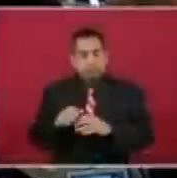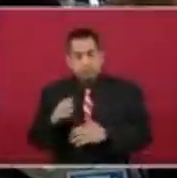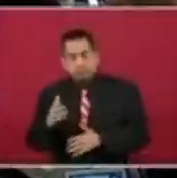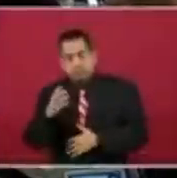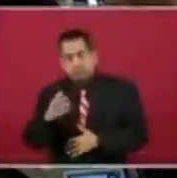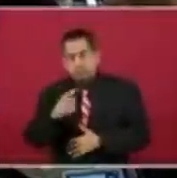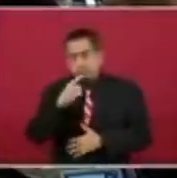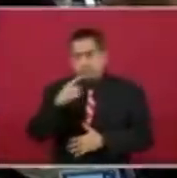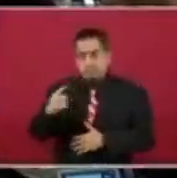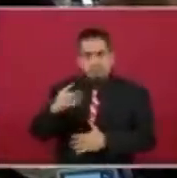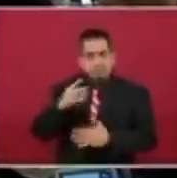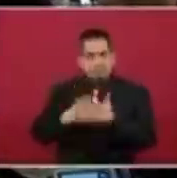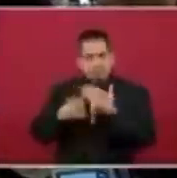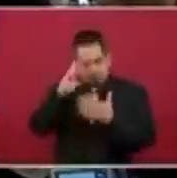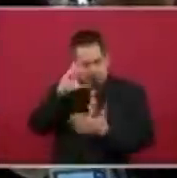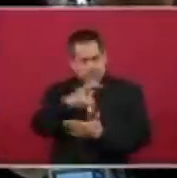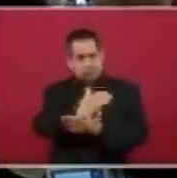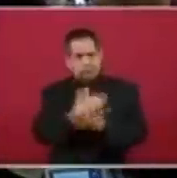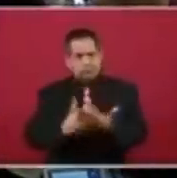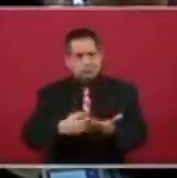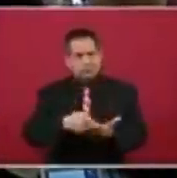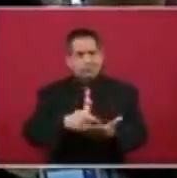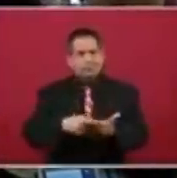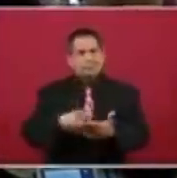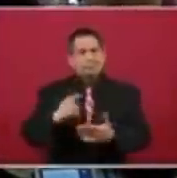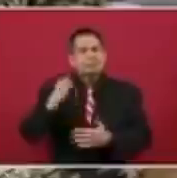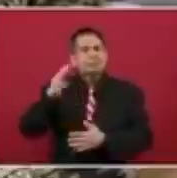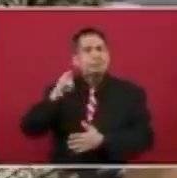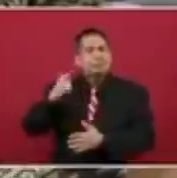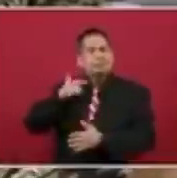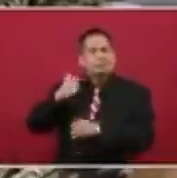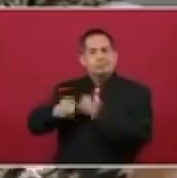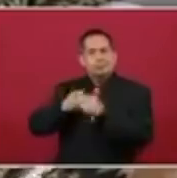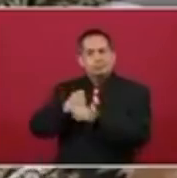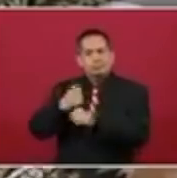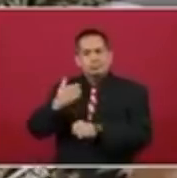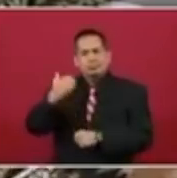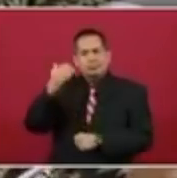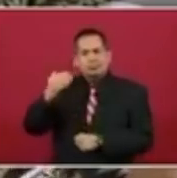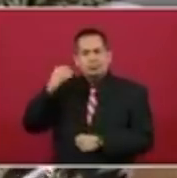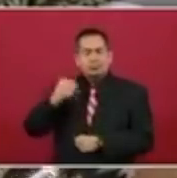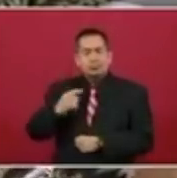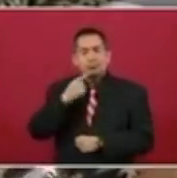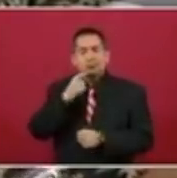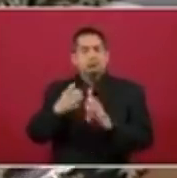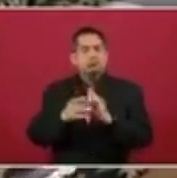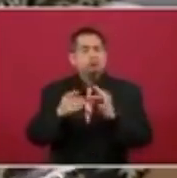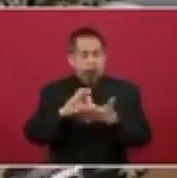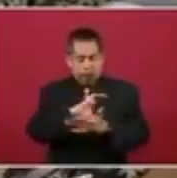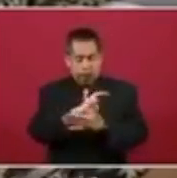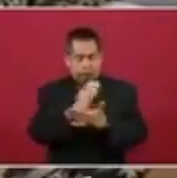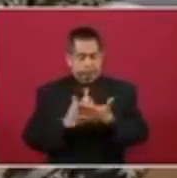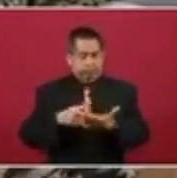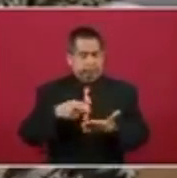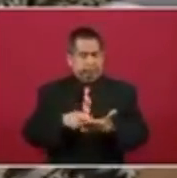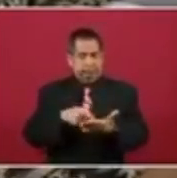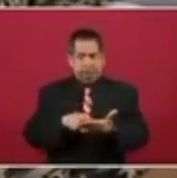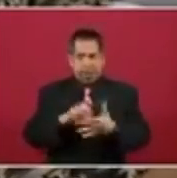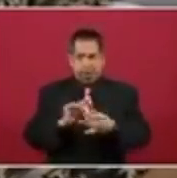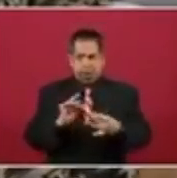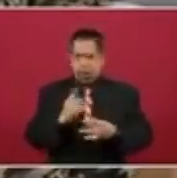demandaban el respeto a los contratos hechos en sexenios anteriores y bueno, se hablaba de un contrato. Bueno, se